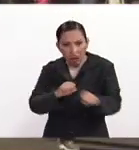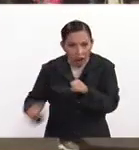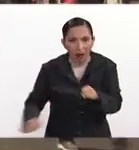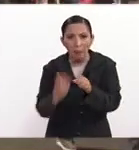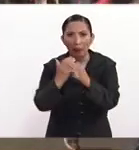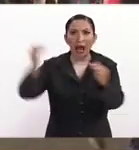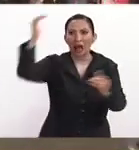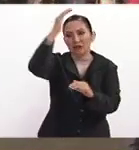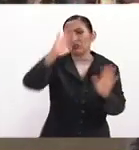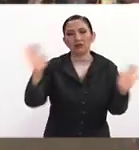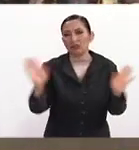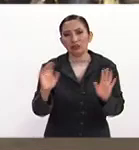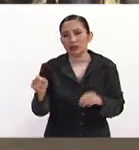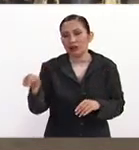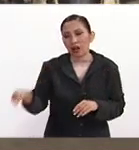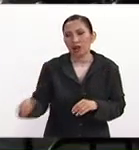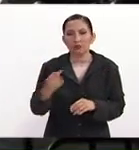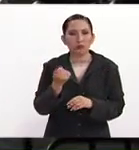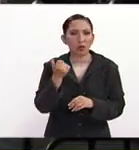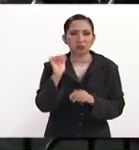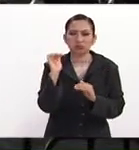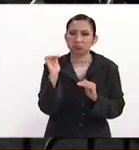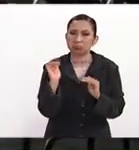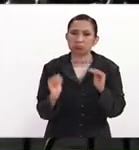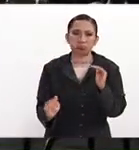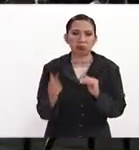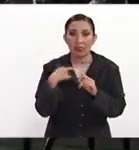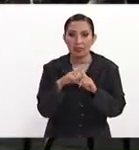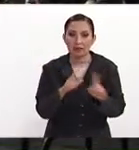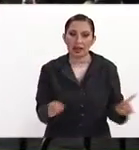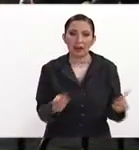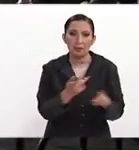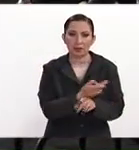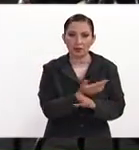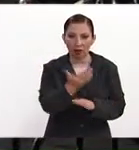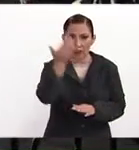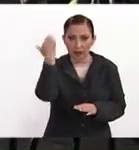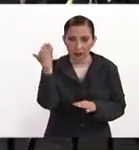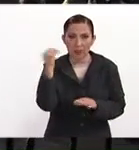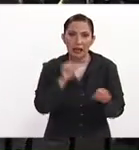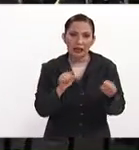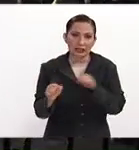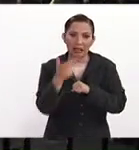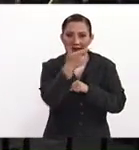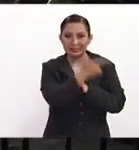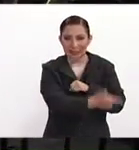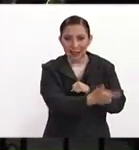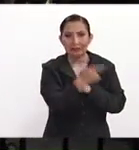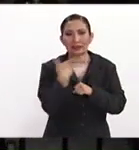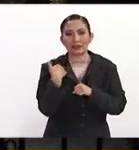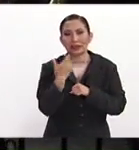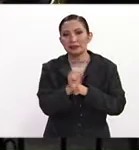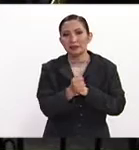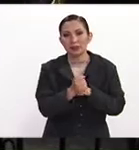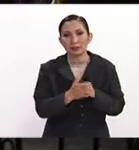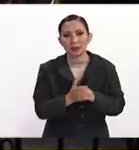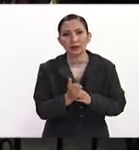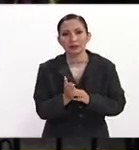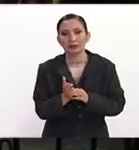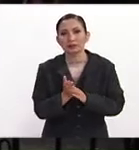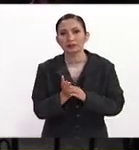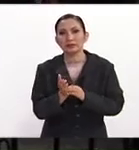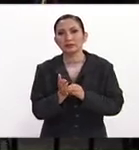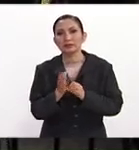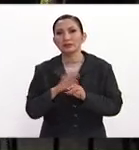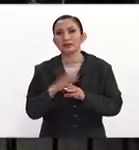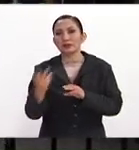réplicas mayores. La probabilidad es muy baja, a diferencia de lo que se había comentado para el sismo del 7 de septiembre. Hay mucha